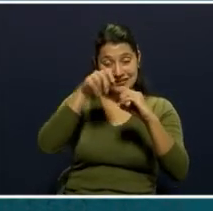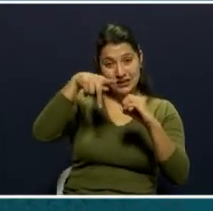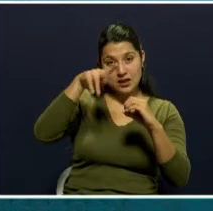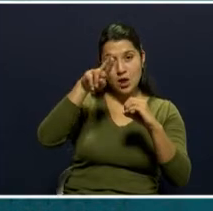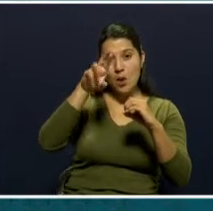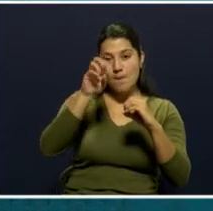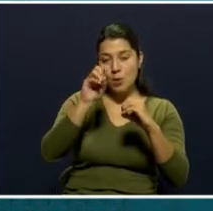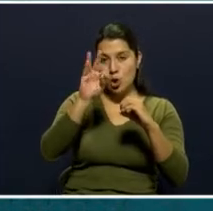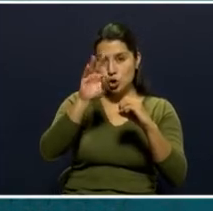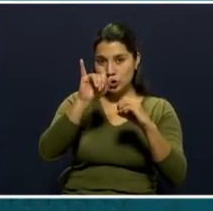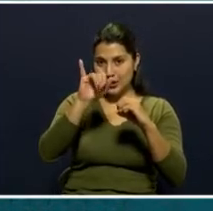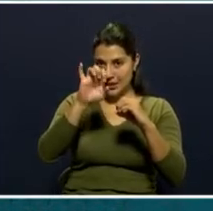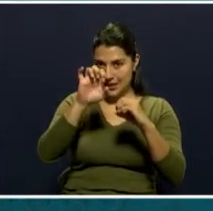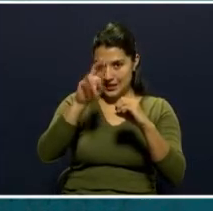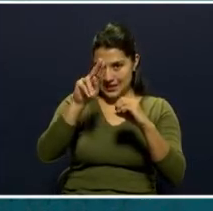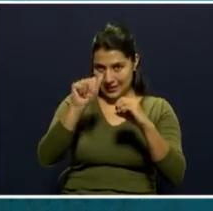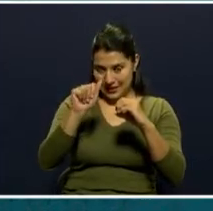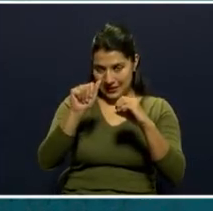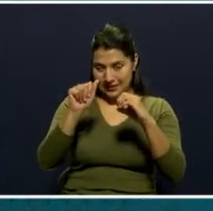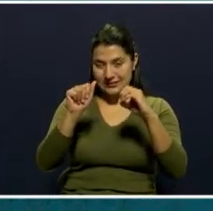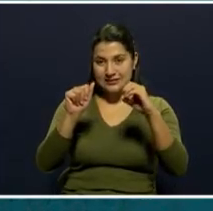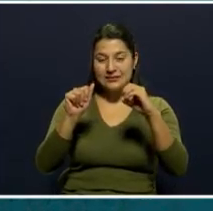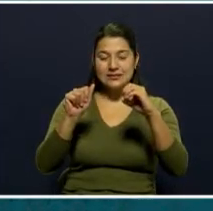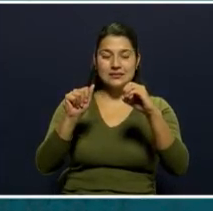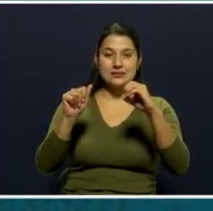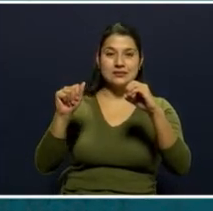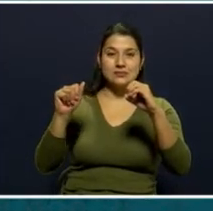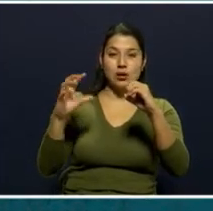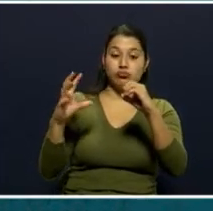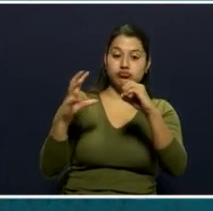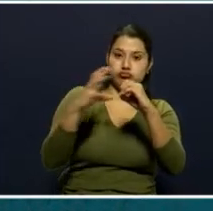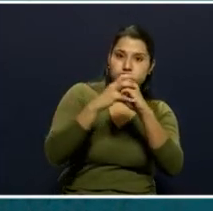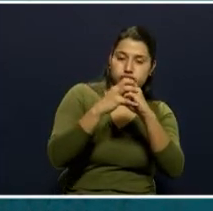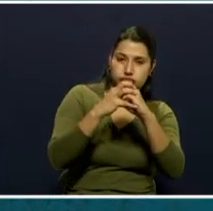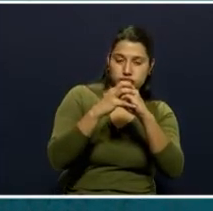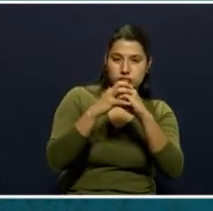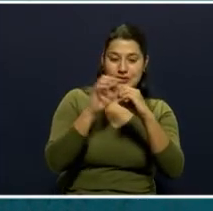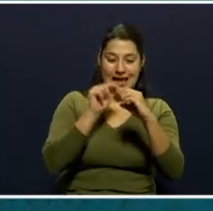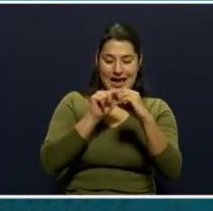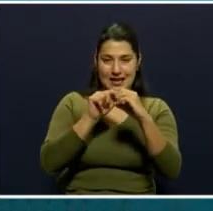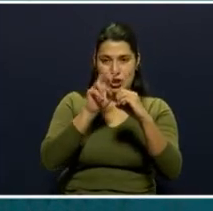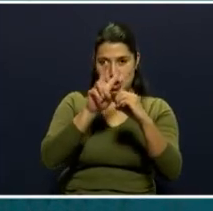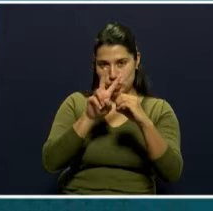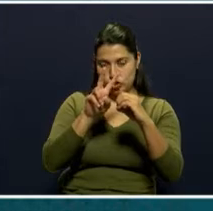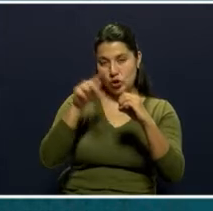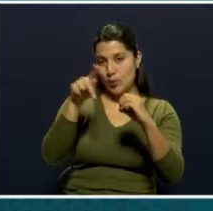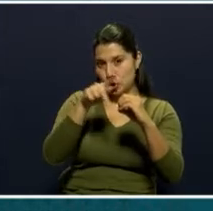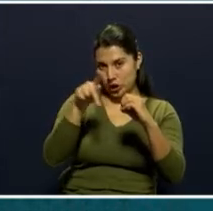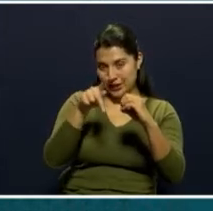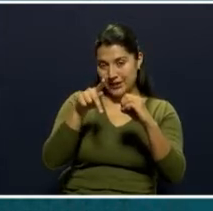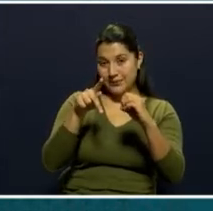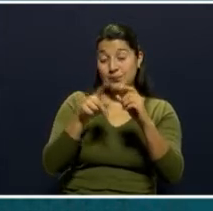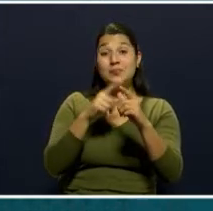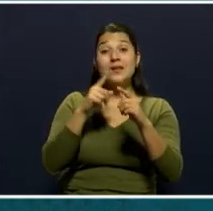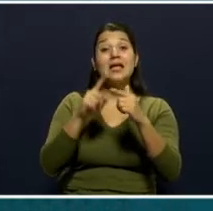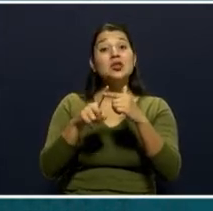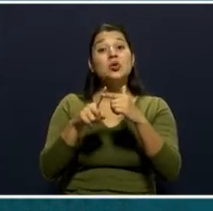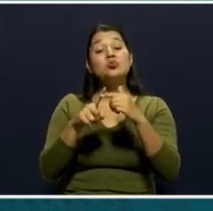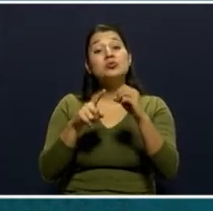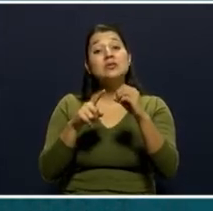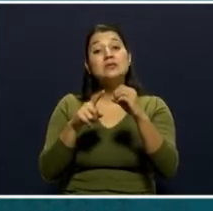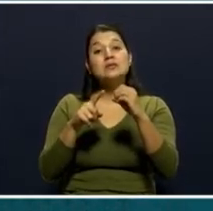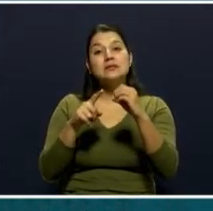virus en realidad son información, no son más que información, y esa información, una vez que entra a la